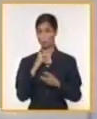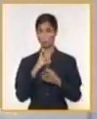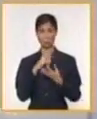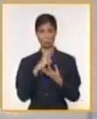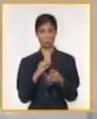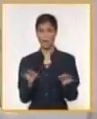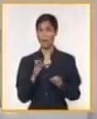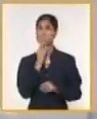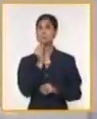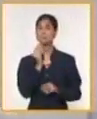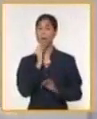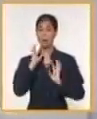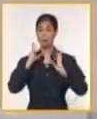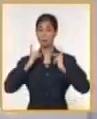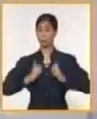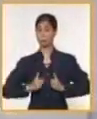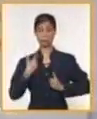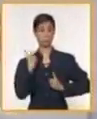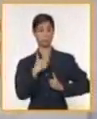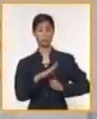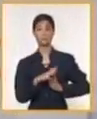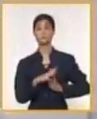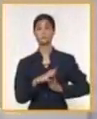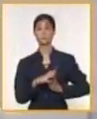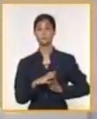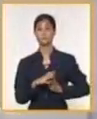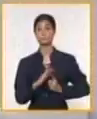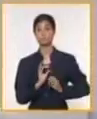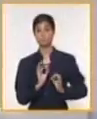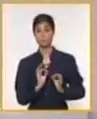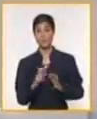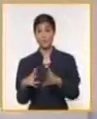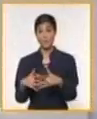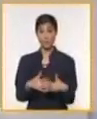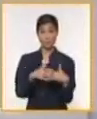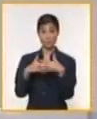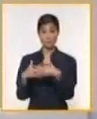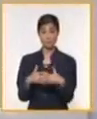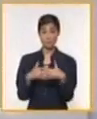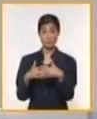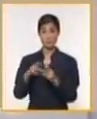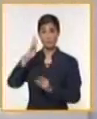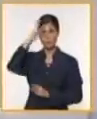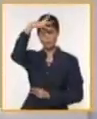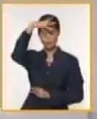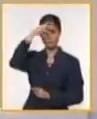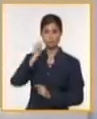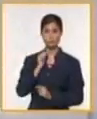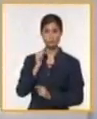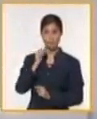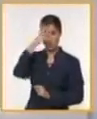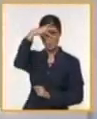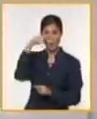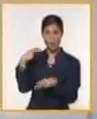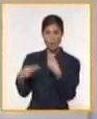Entonces, Trump, estos son los antecedentes de este conflicto, Trump se mueve para el